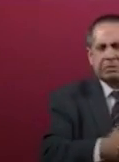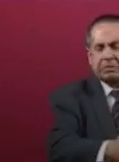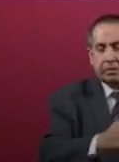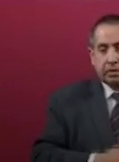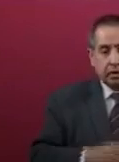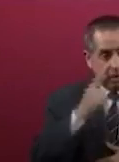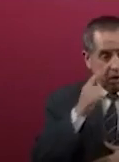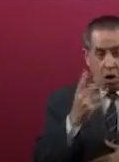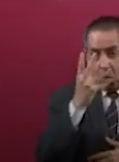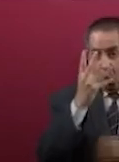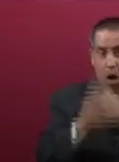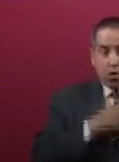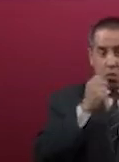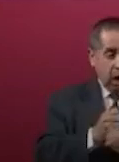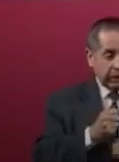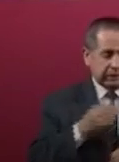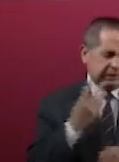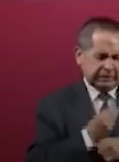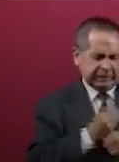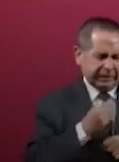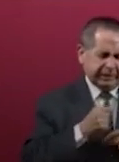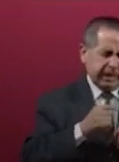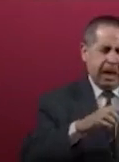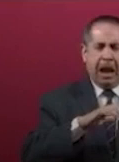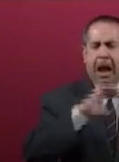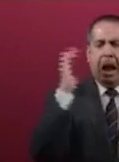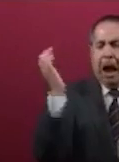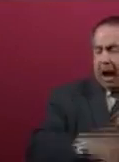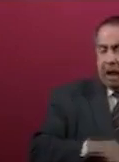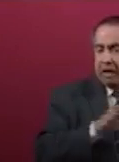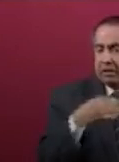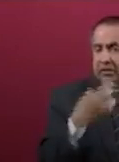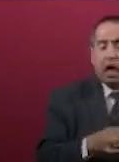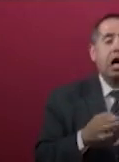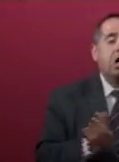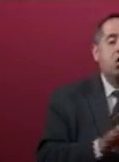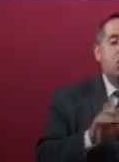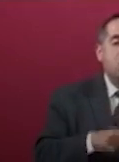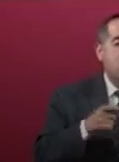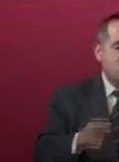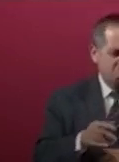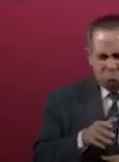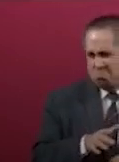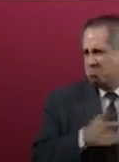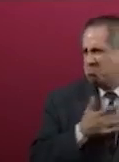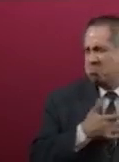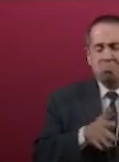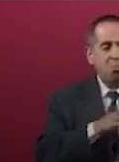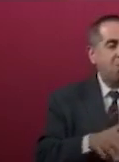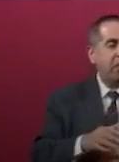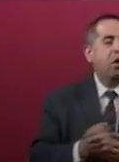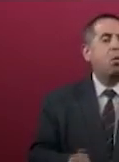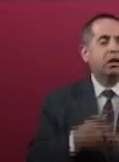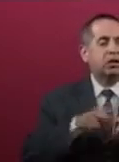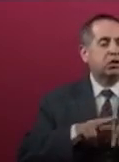Guardia Nacional para combatir al AMPA y garantizar la seguridad pública. Agradeció a los legisladores del Congreso de la Unión por llevar a